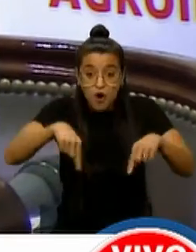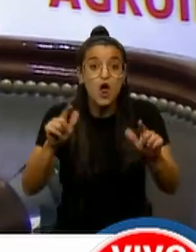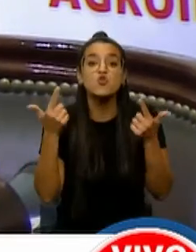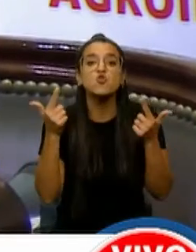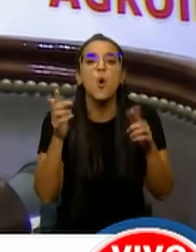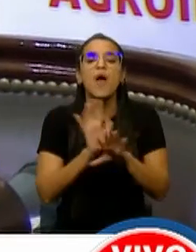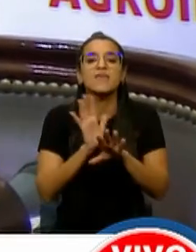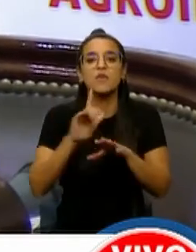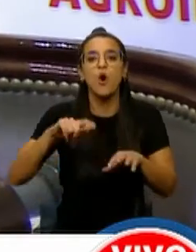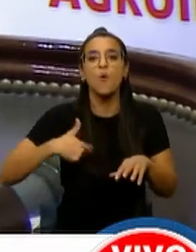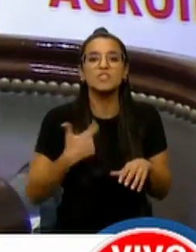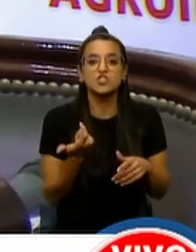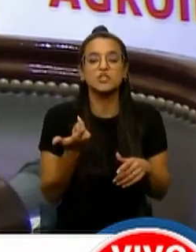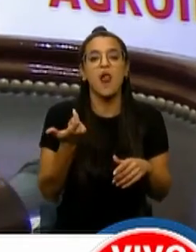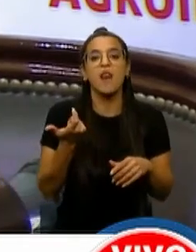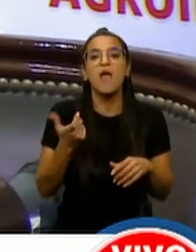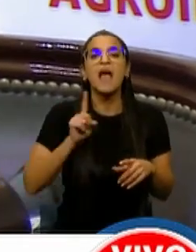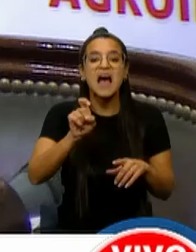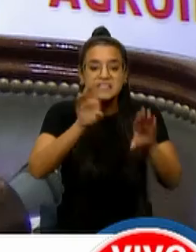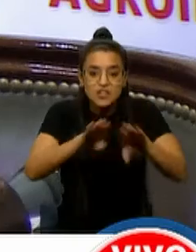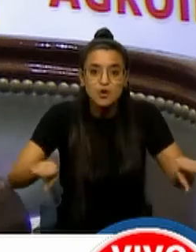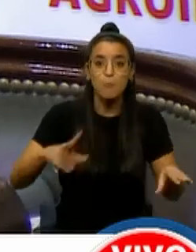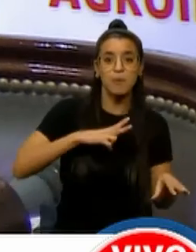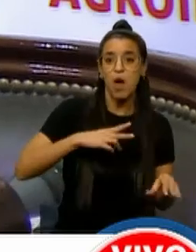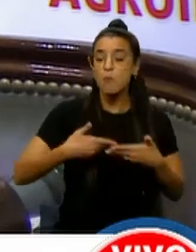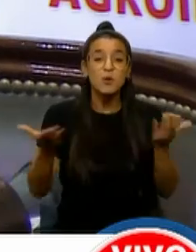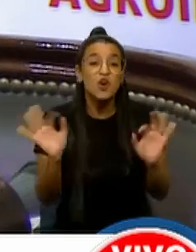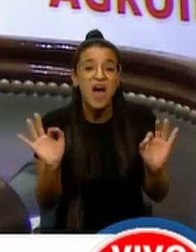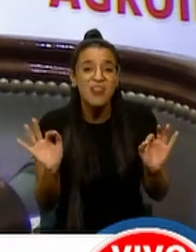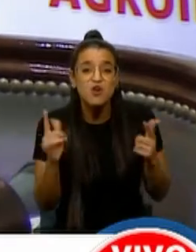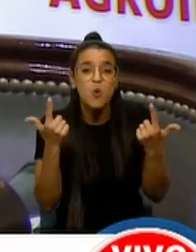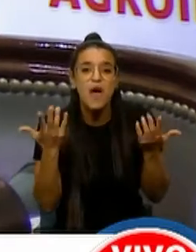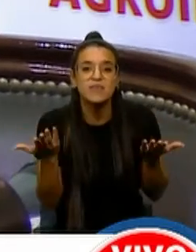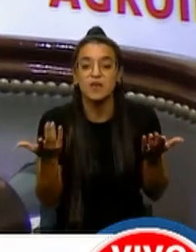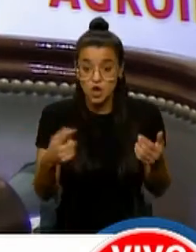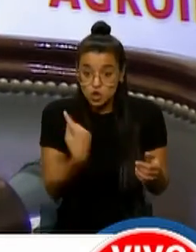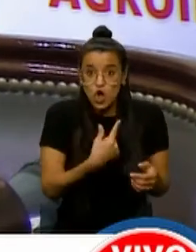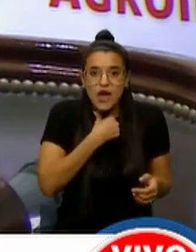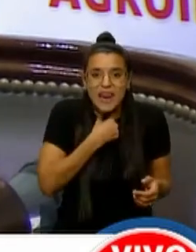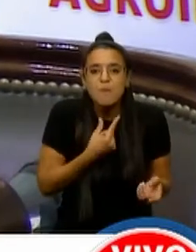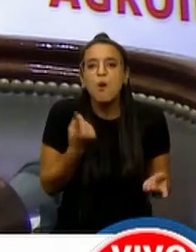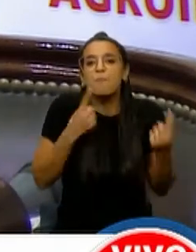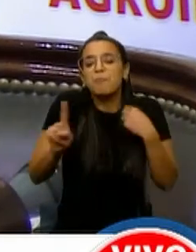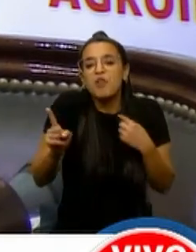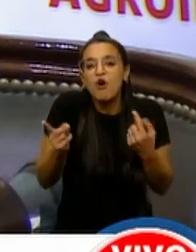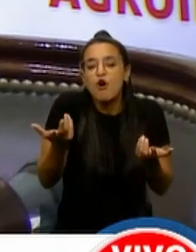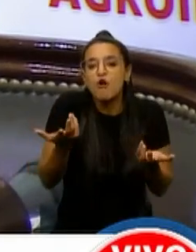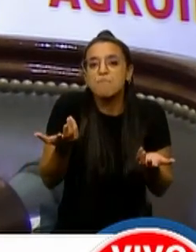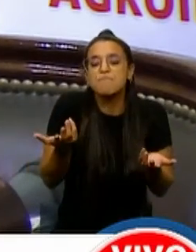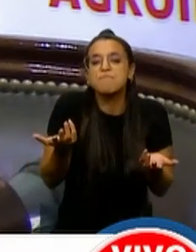tenemos ningún prestador oncopediátrico, ni privado ni público. Y no lo tenemos no porque no querramos tenerlo, sino porque la